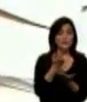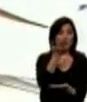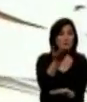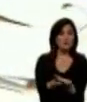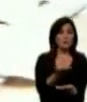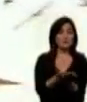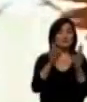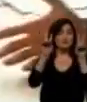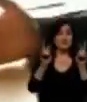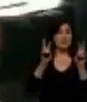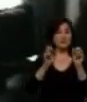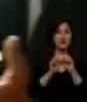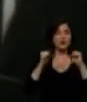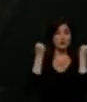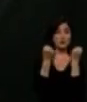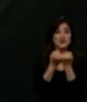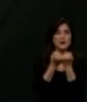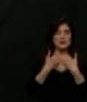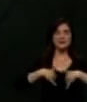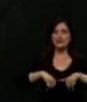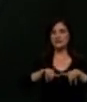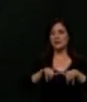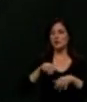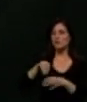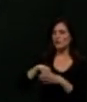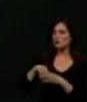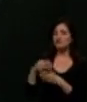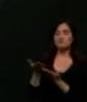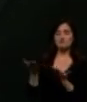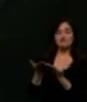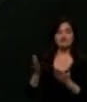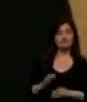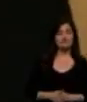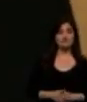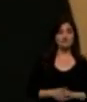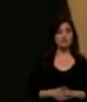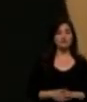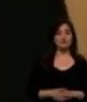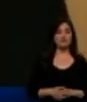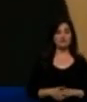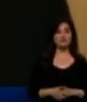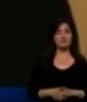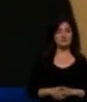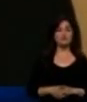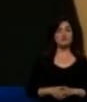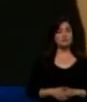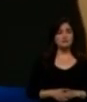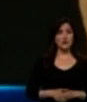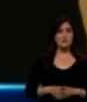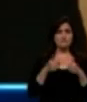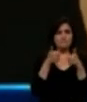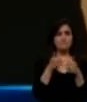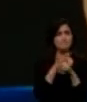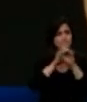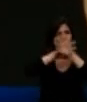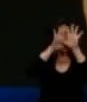una expansión del gasto social que se contrapone al también mencionado decreto de austeridad. Me parece que es adecuado, pero lo que hay que estar claros también